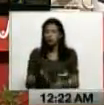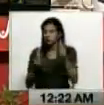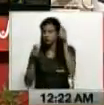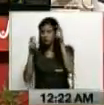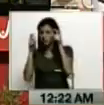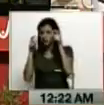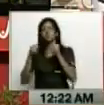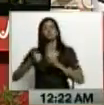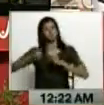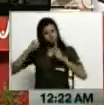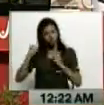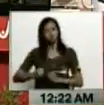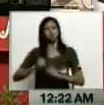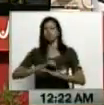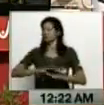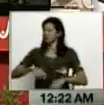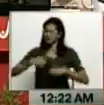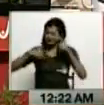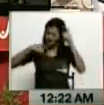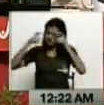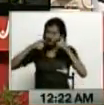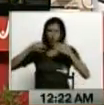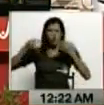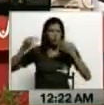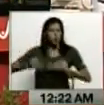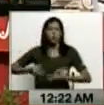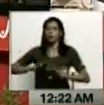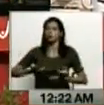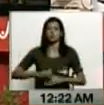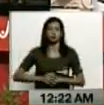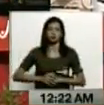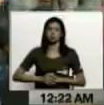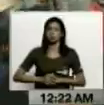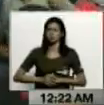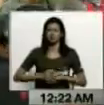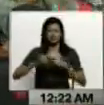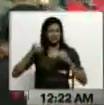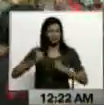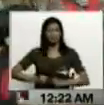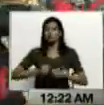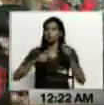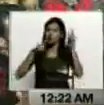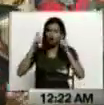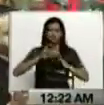usted chavista radical total y